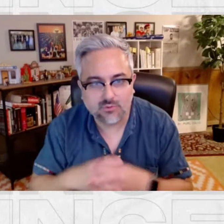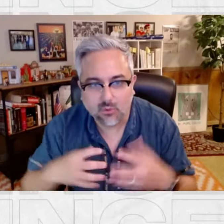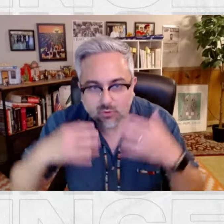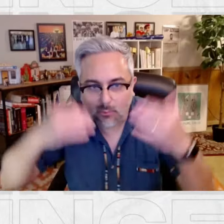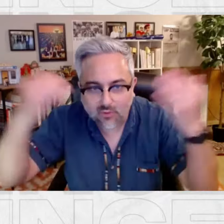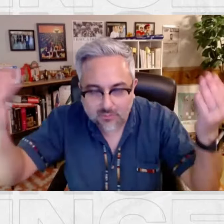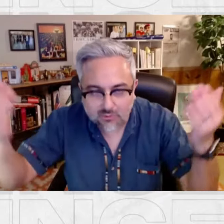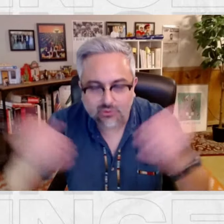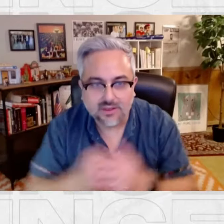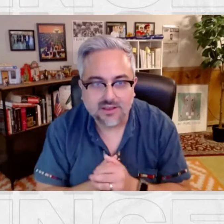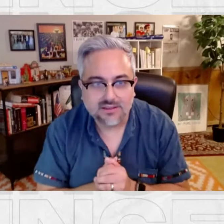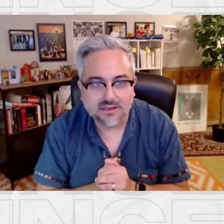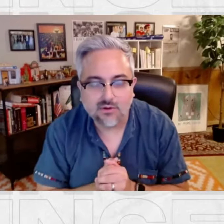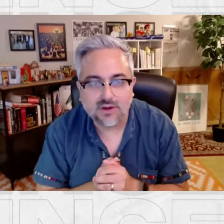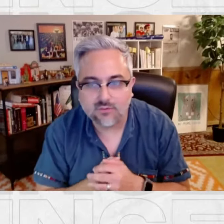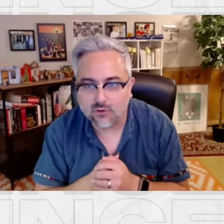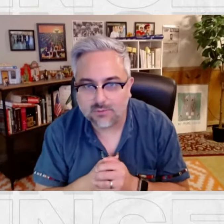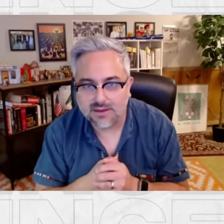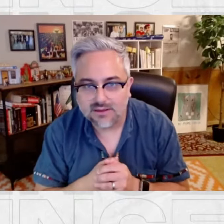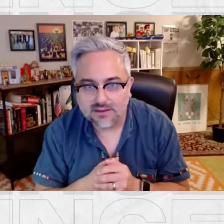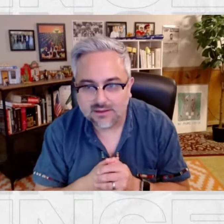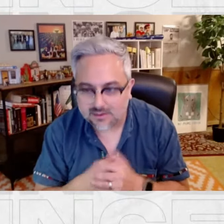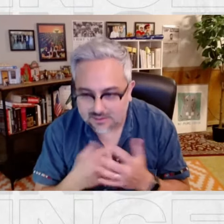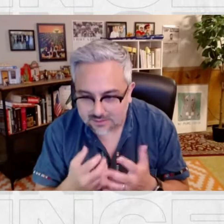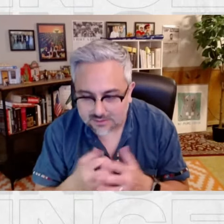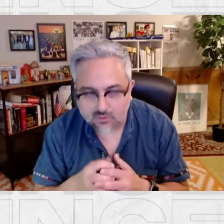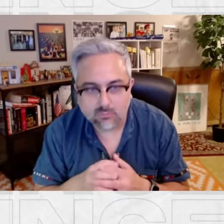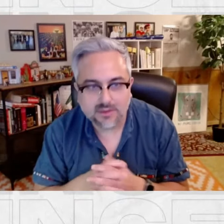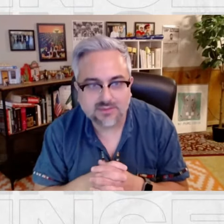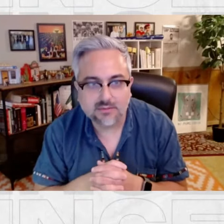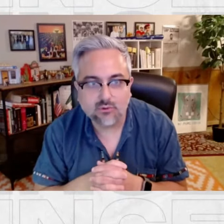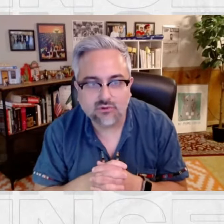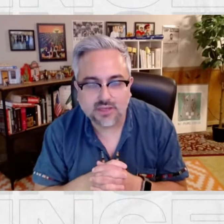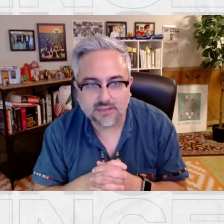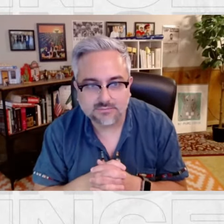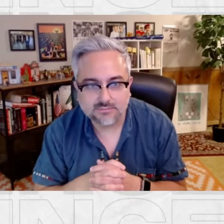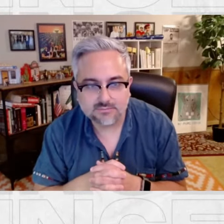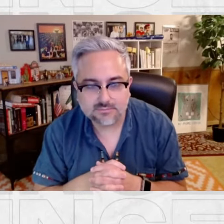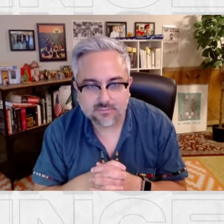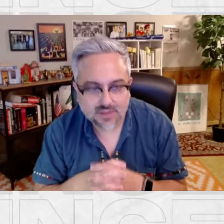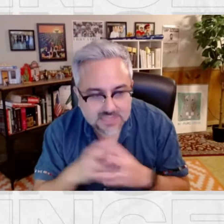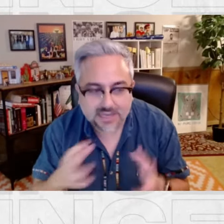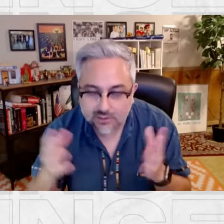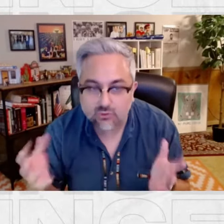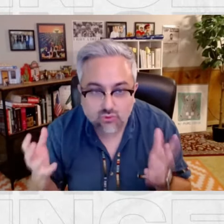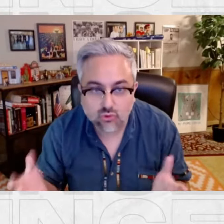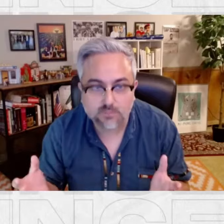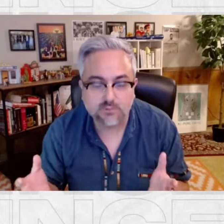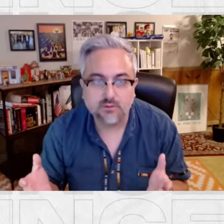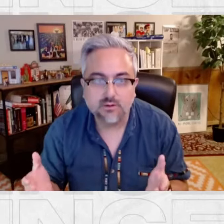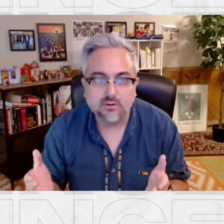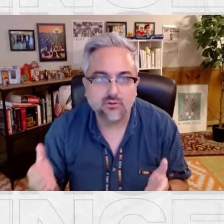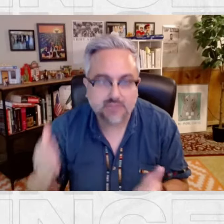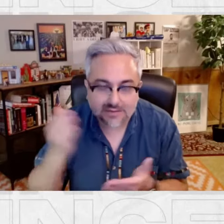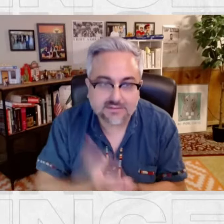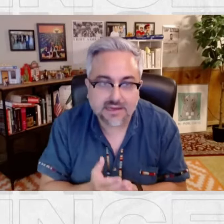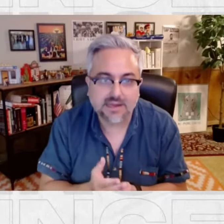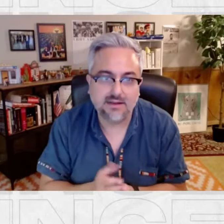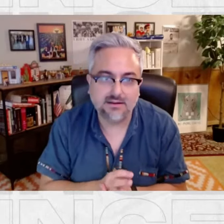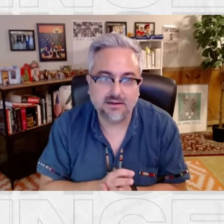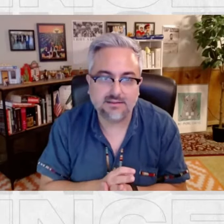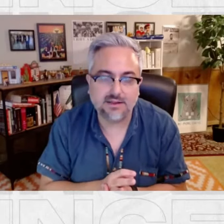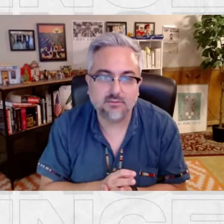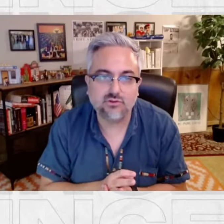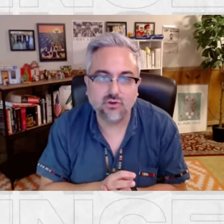porque no podemos de ninguna forma compartir música, ya que YouTube nos